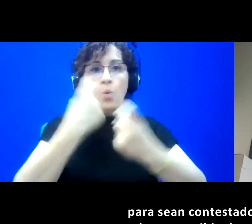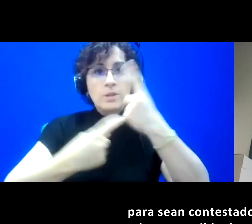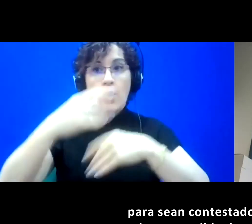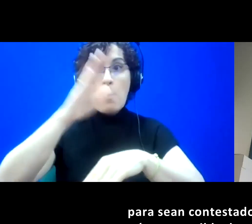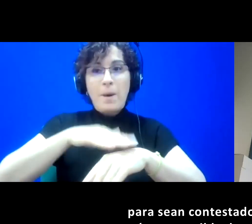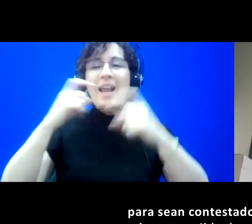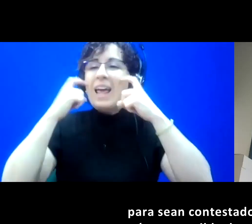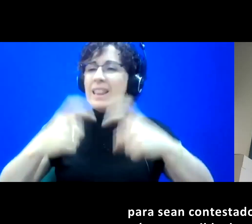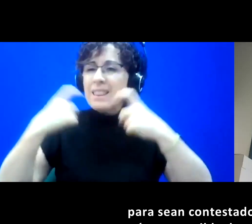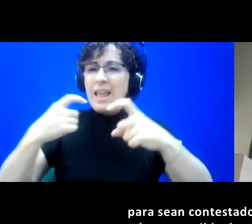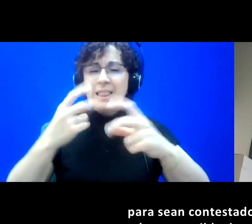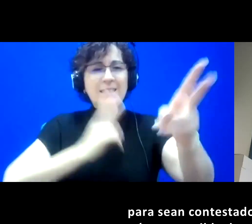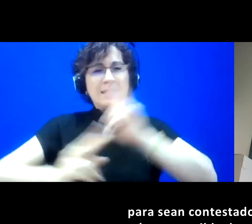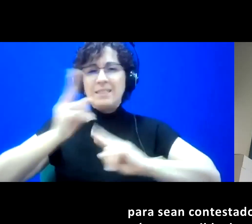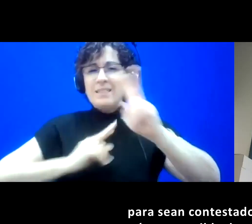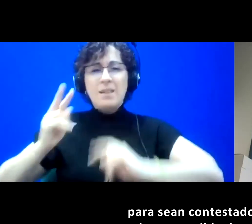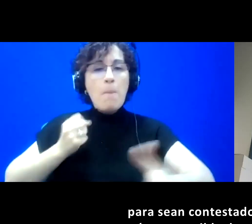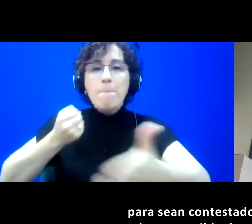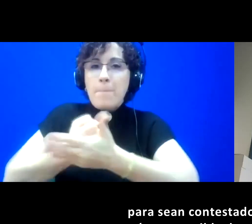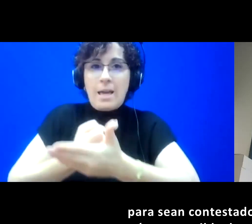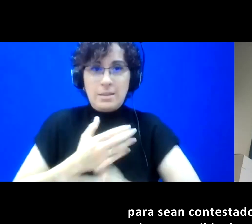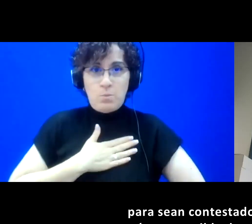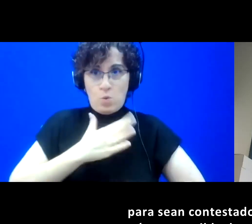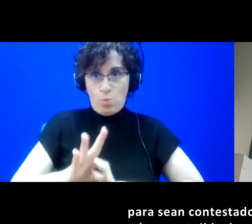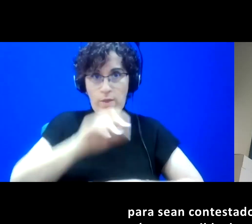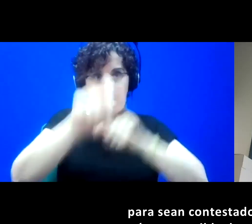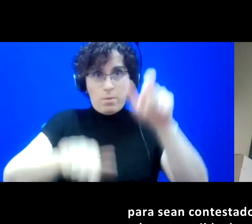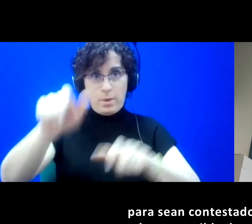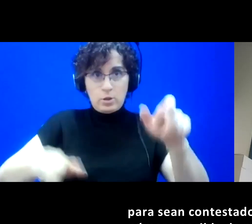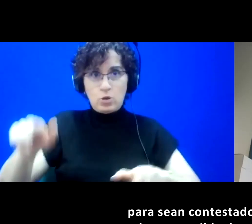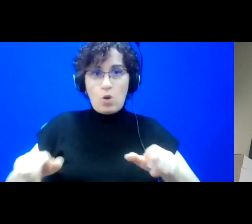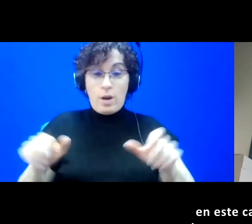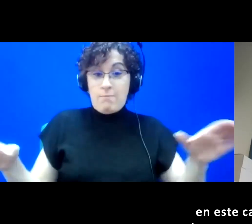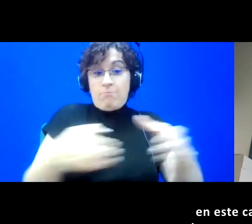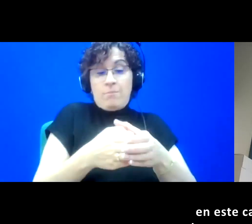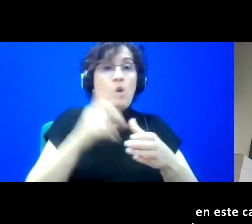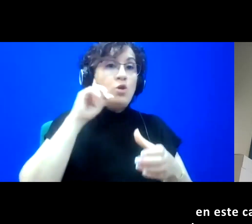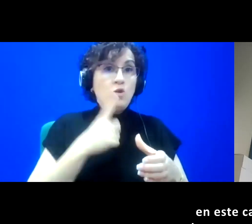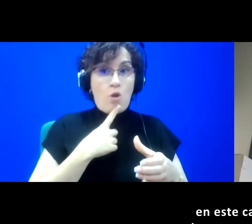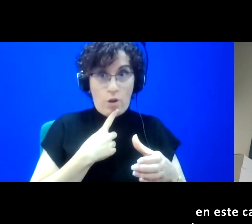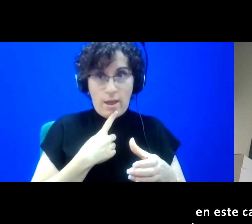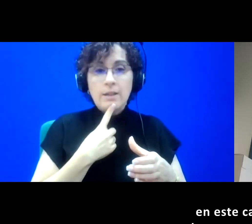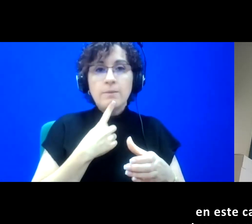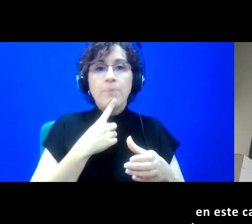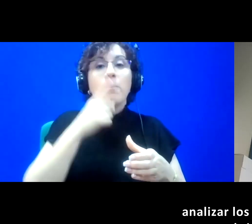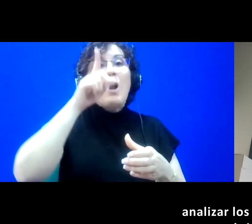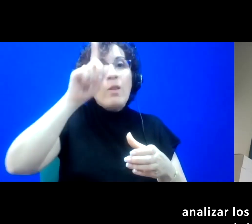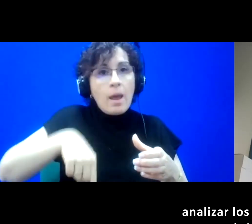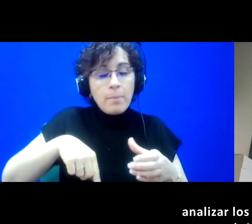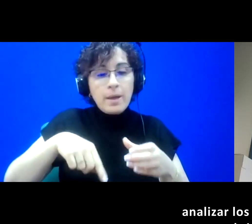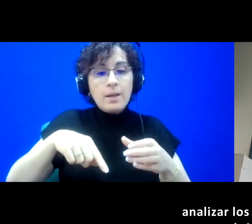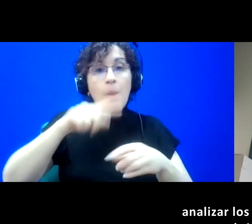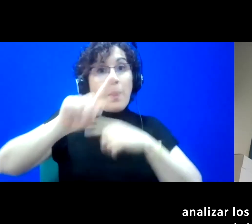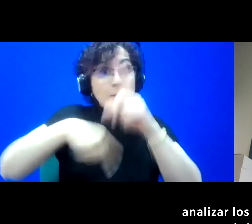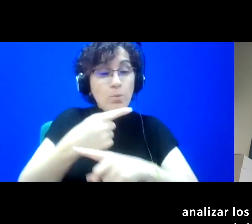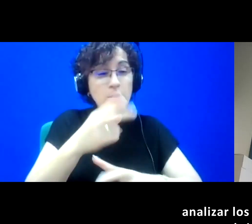el mayor número posible de personas, sordas en este caso, y luego es preciso analizar los datos